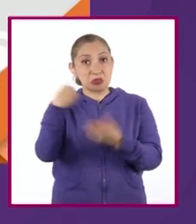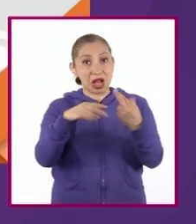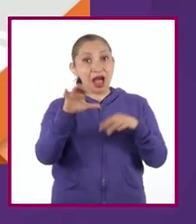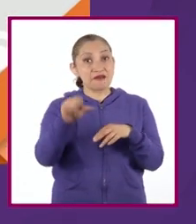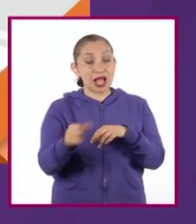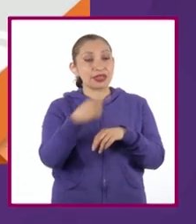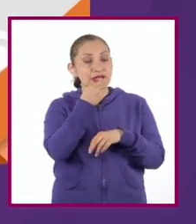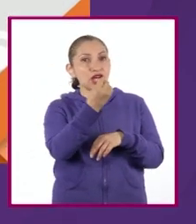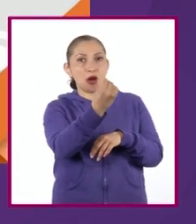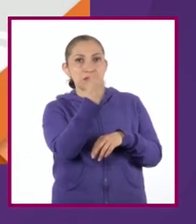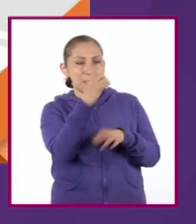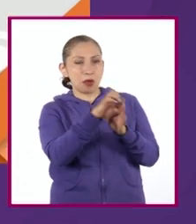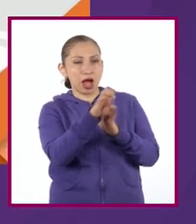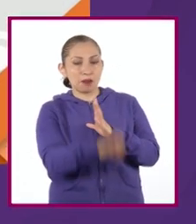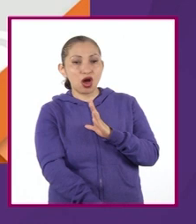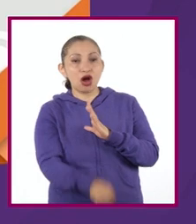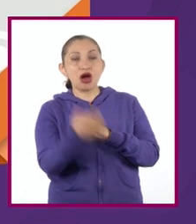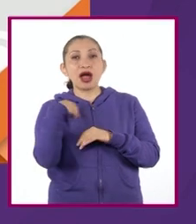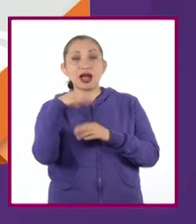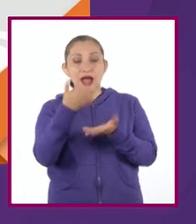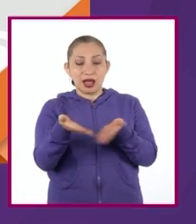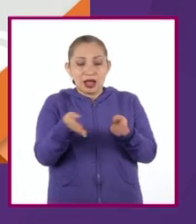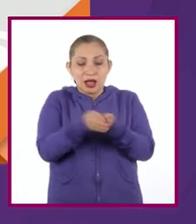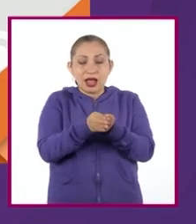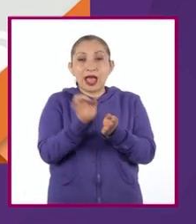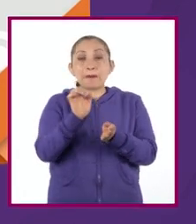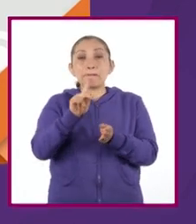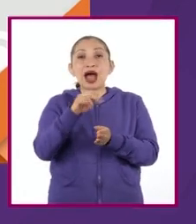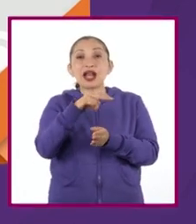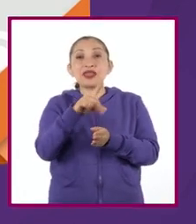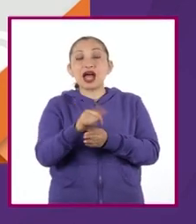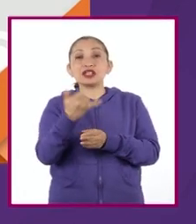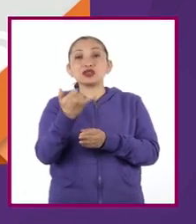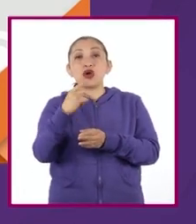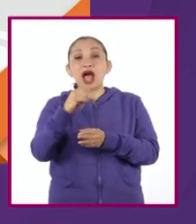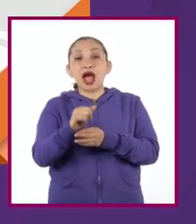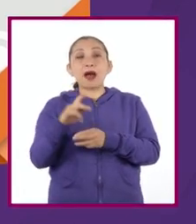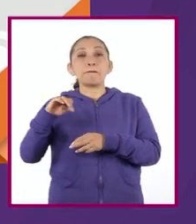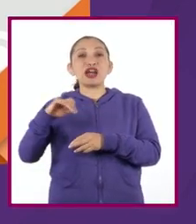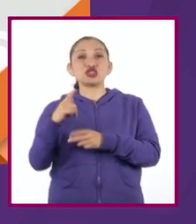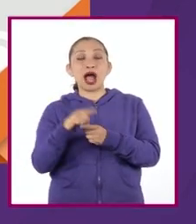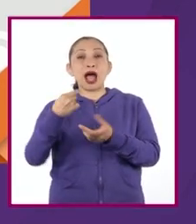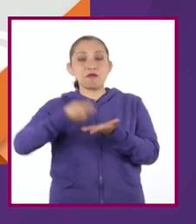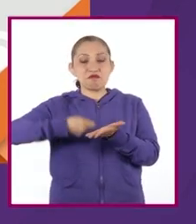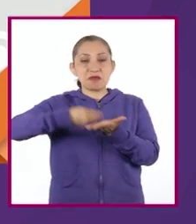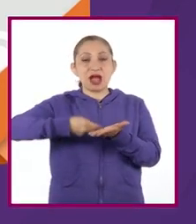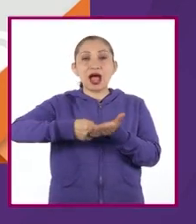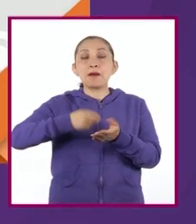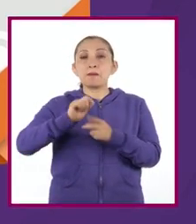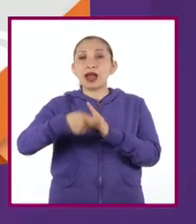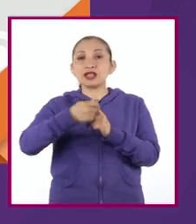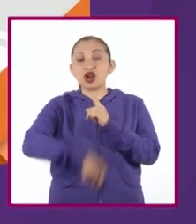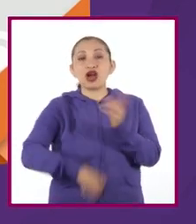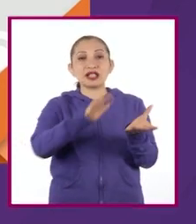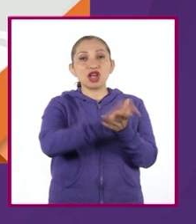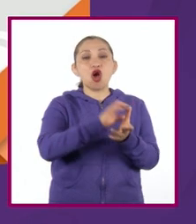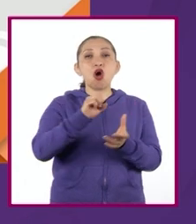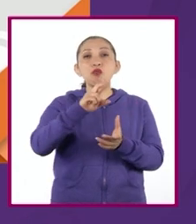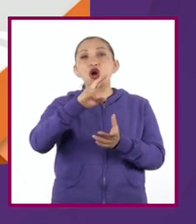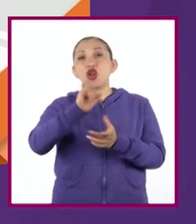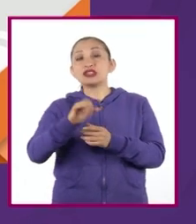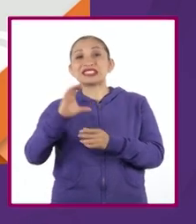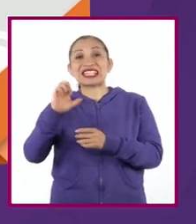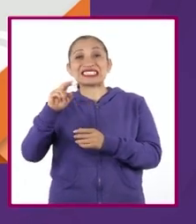los platillos como las empanadas de yuca, machuca de plátano, casamiento o moros